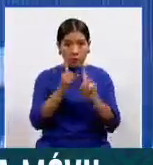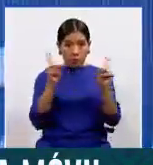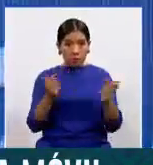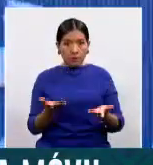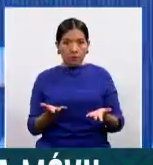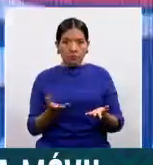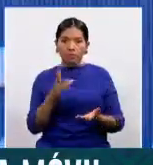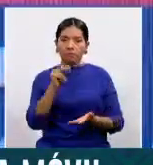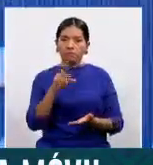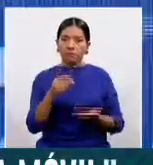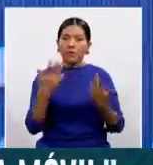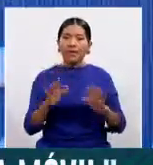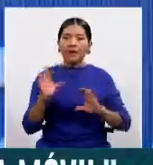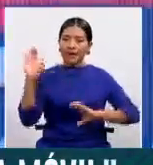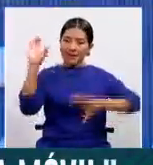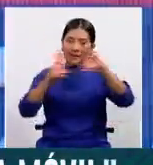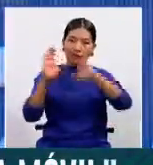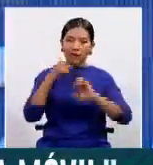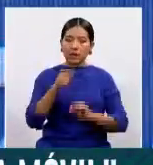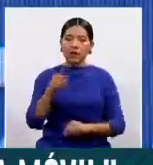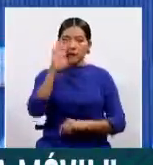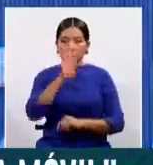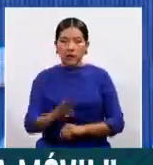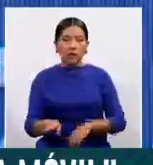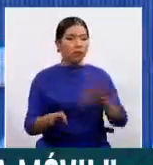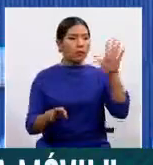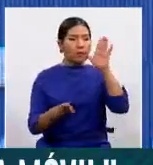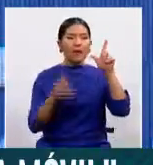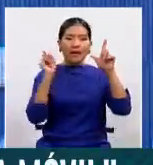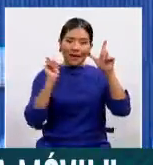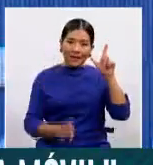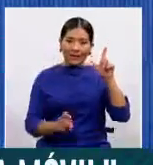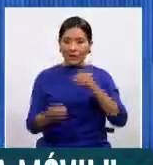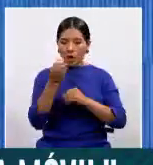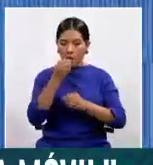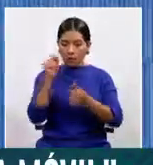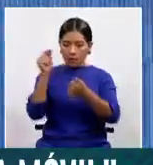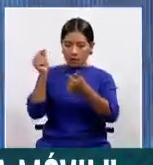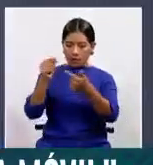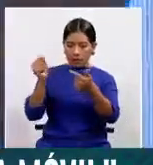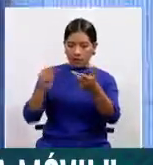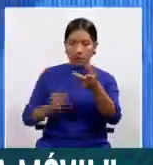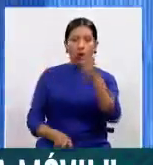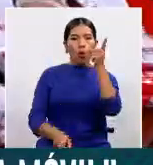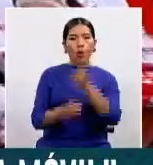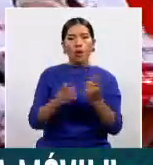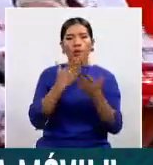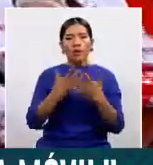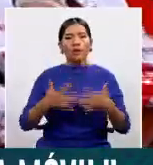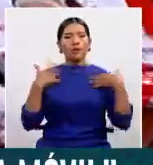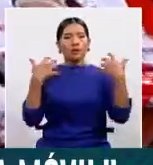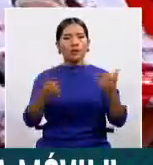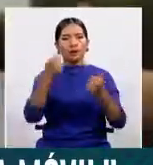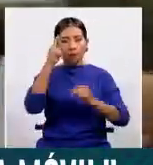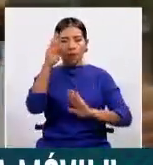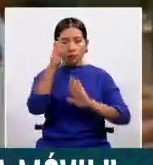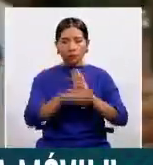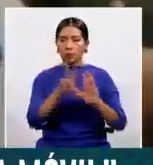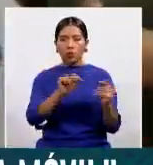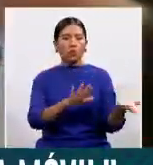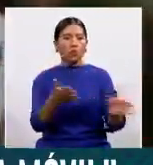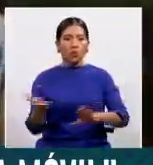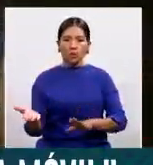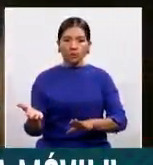estudio científico que dice los niños, las madres tienen que consumir estos productos para preservar su salud y reducir la mortandad. Es